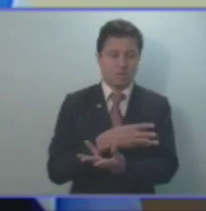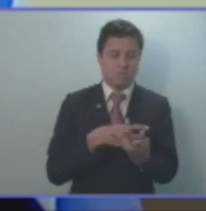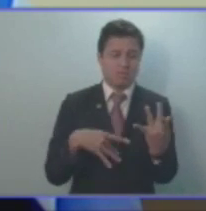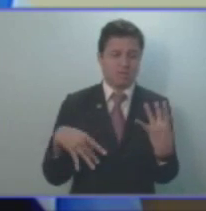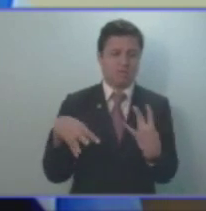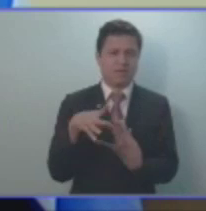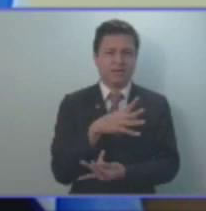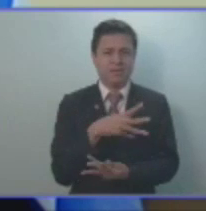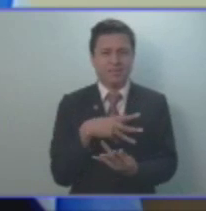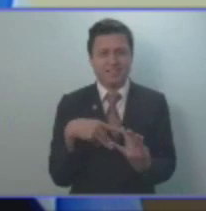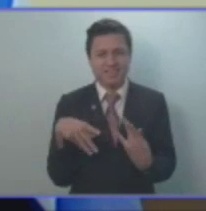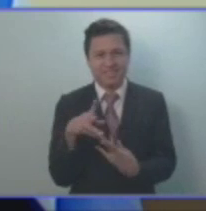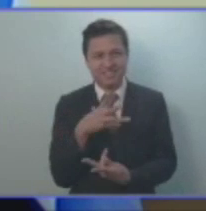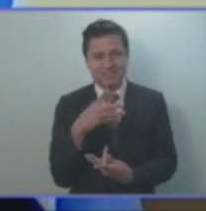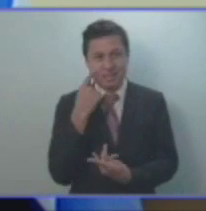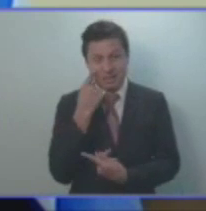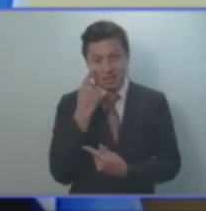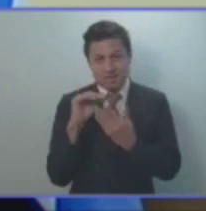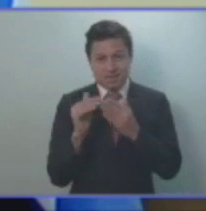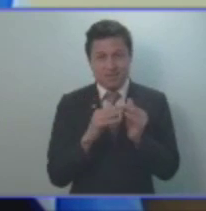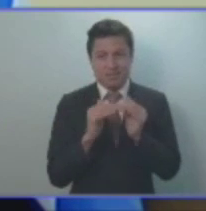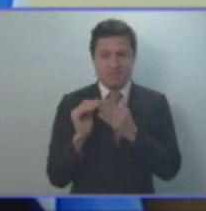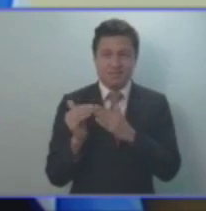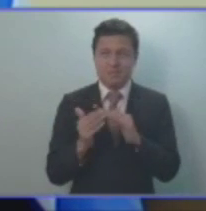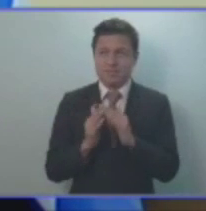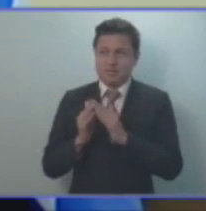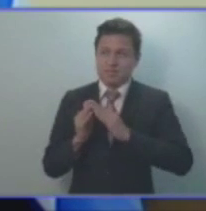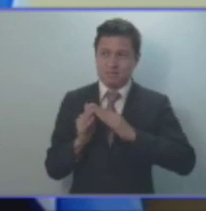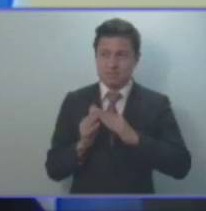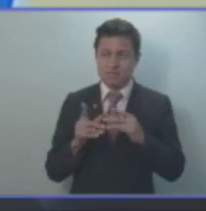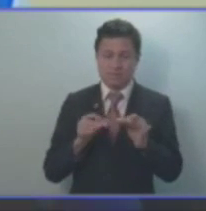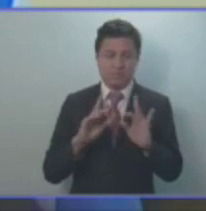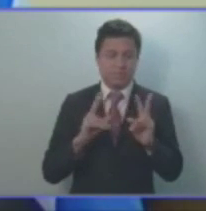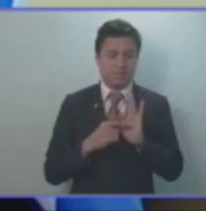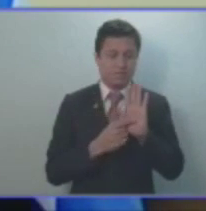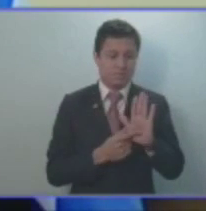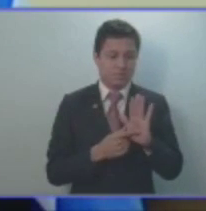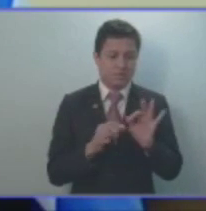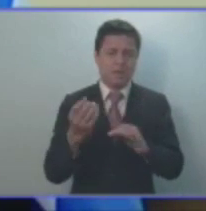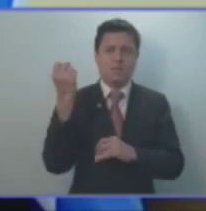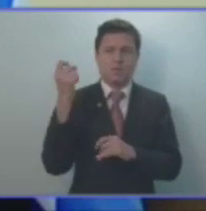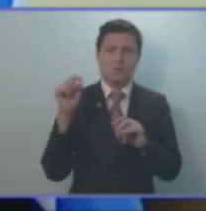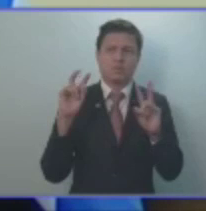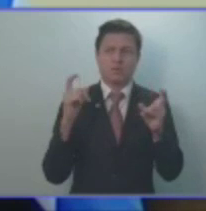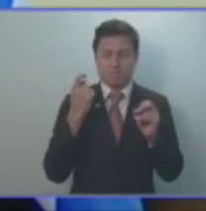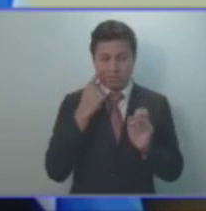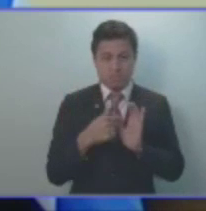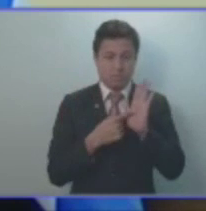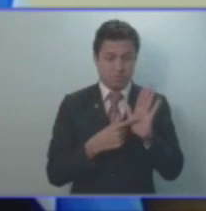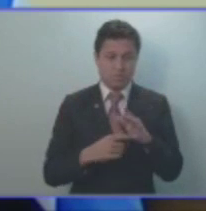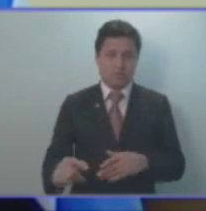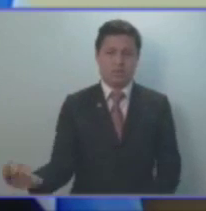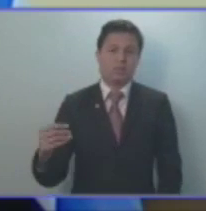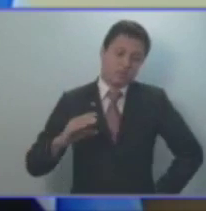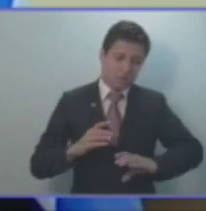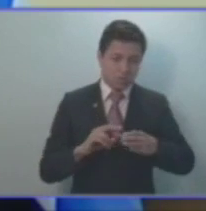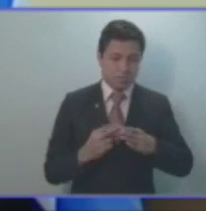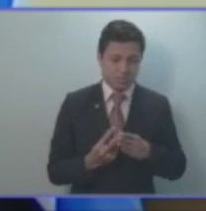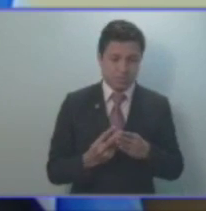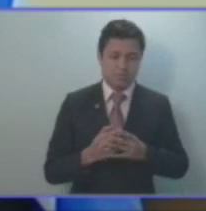en el territorio donde habitan. Al respecto, es importante destacar que la suscrita